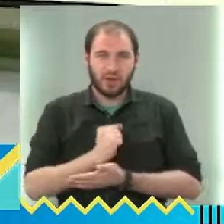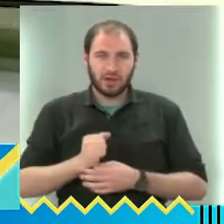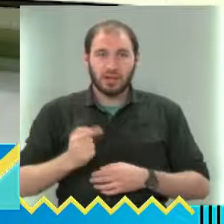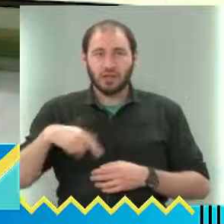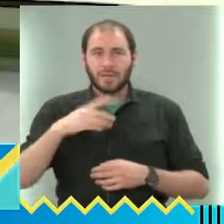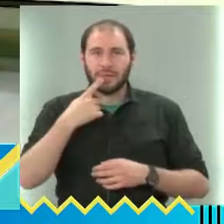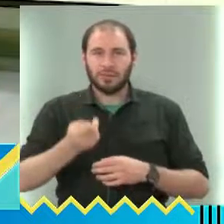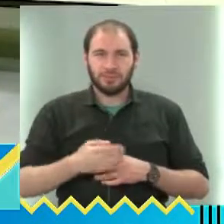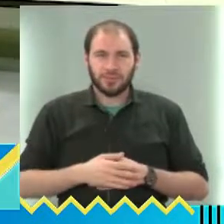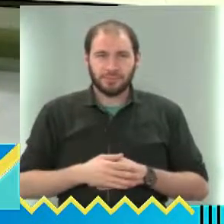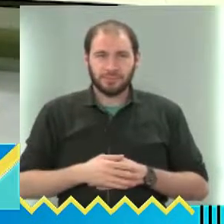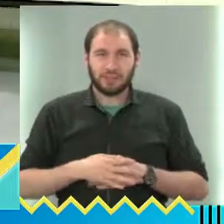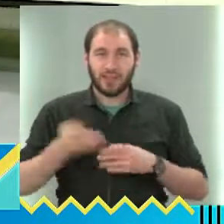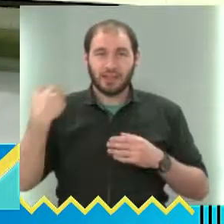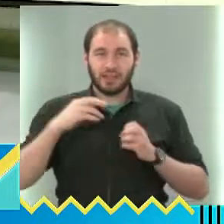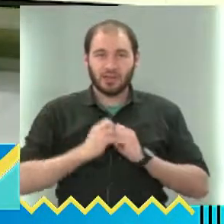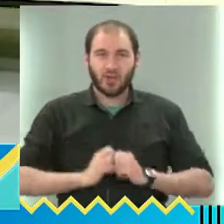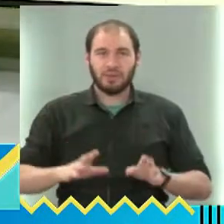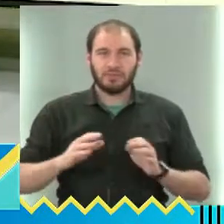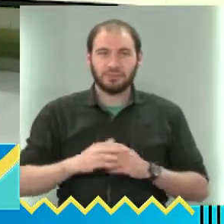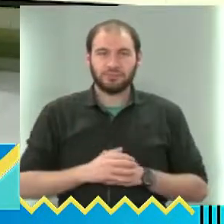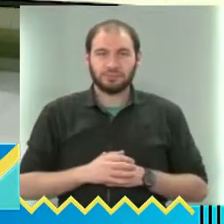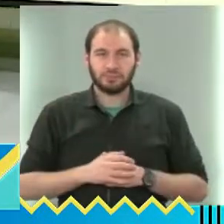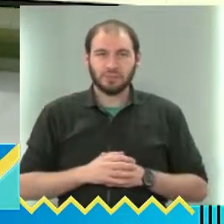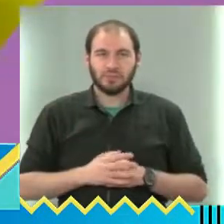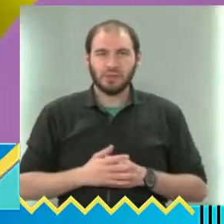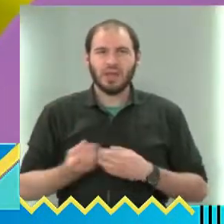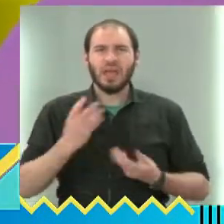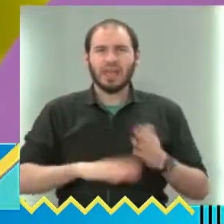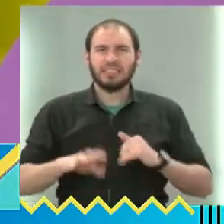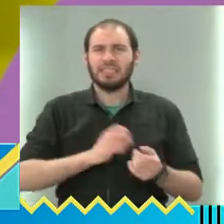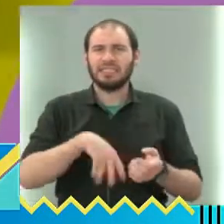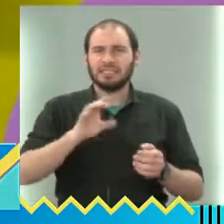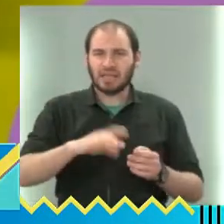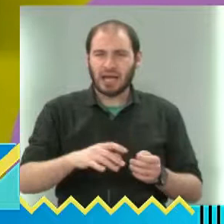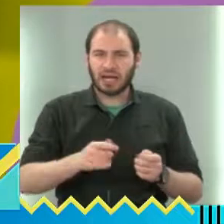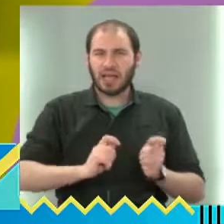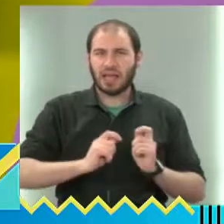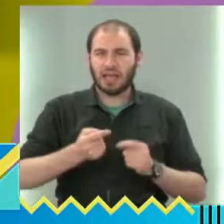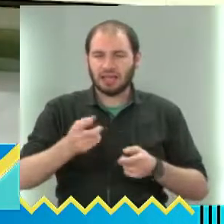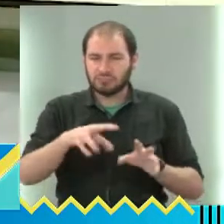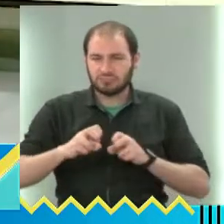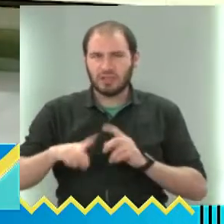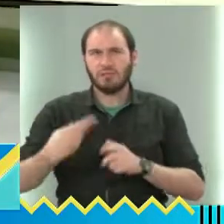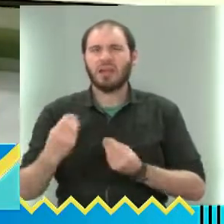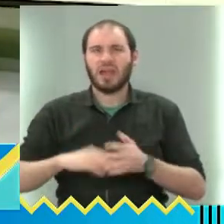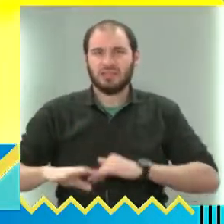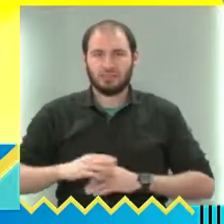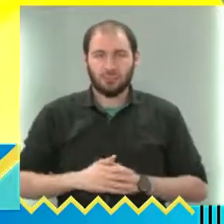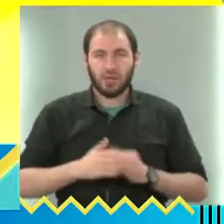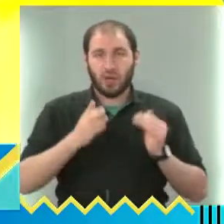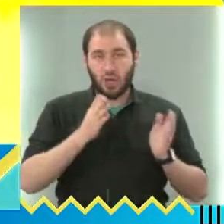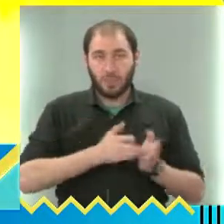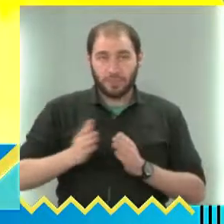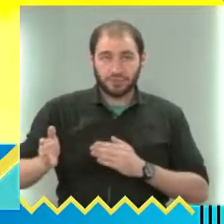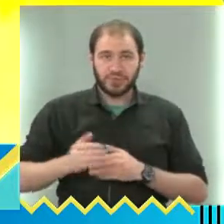queríamos preguntarle, chicos, al comienzo de este bloque es ¿qué se hace con la sangre una vez que se recolecta? Bueno, el proceso